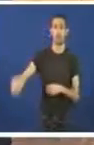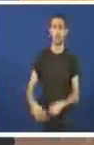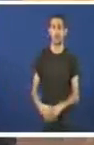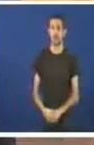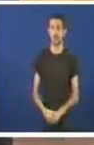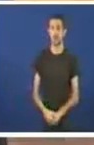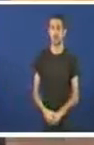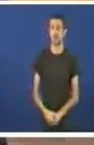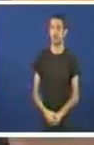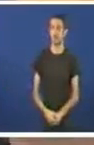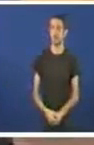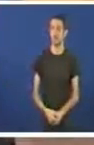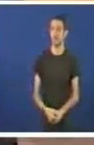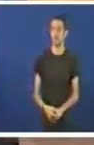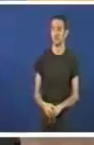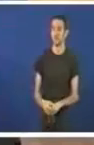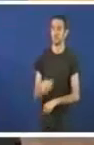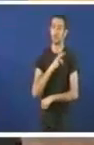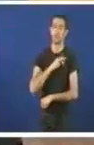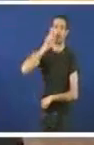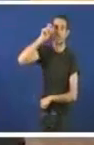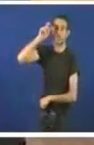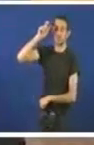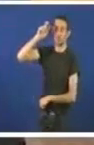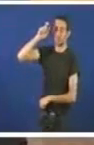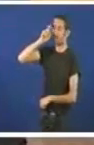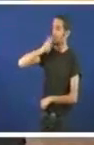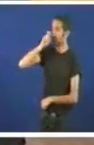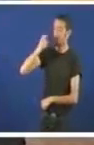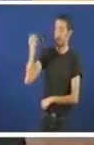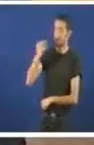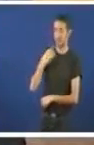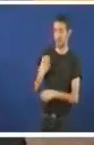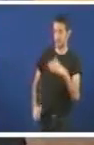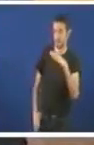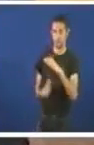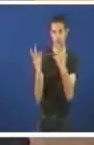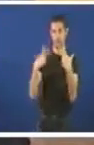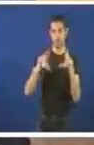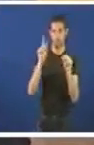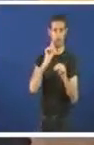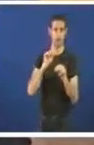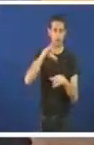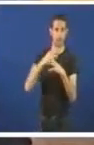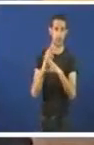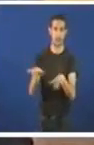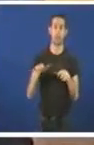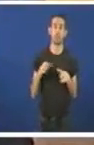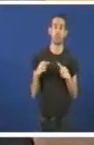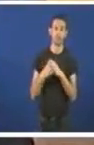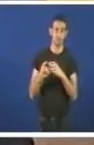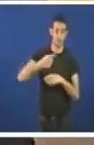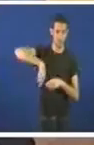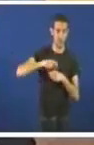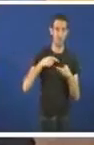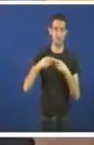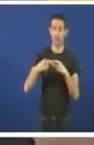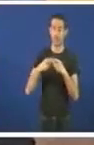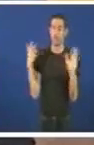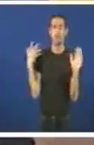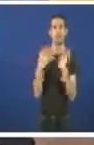Señor Núñez Feijóo, ten vostede primeiro que deixar de mentir neste Parlamento. O Bloque Nacionalista Galego